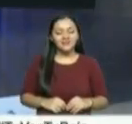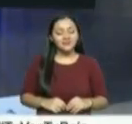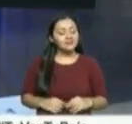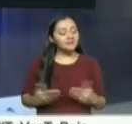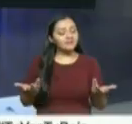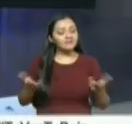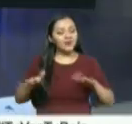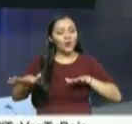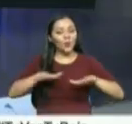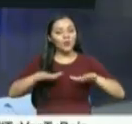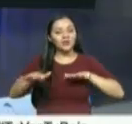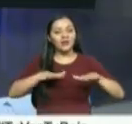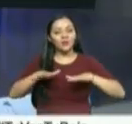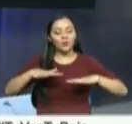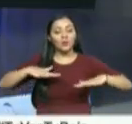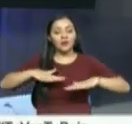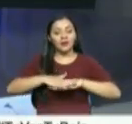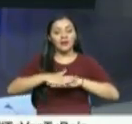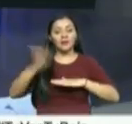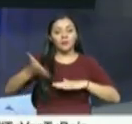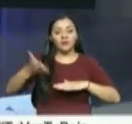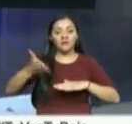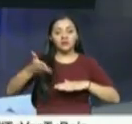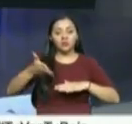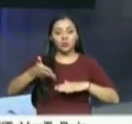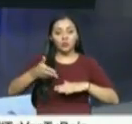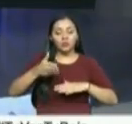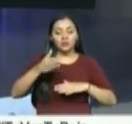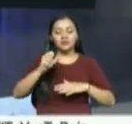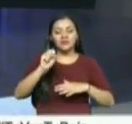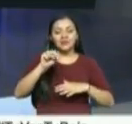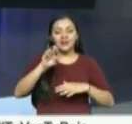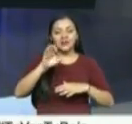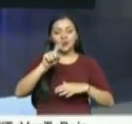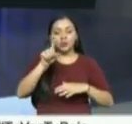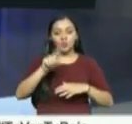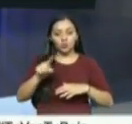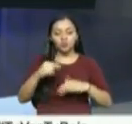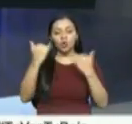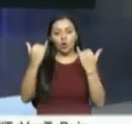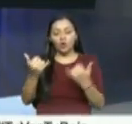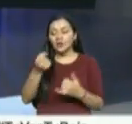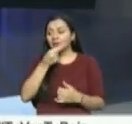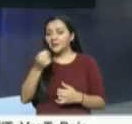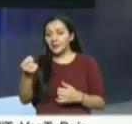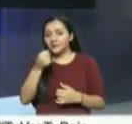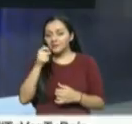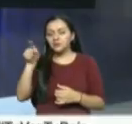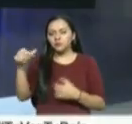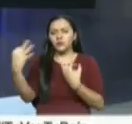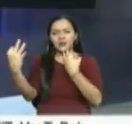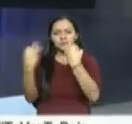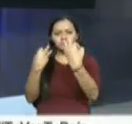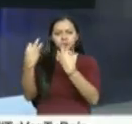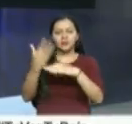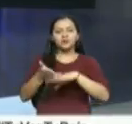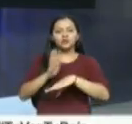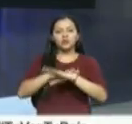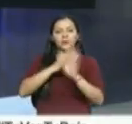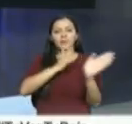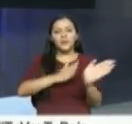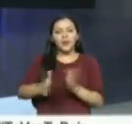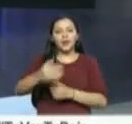El coordinador de la Red de Maestros, Wilmer Santa Cruz, en una entrevista para Teleciudadana, explicó sobre la agenda de trabajo que